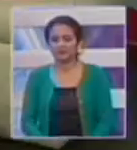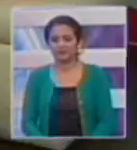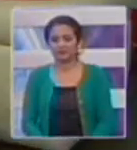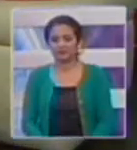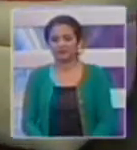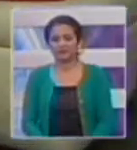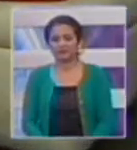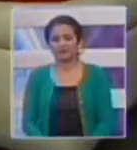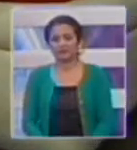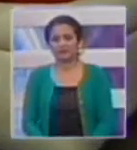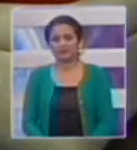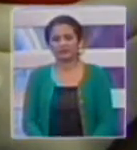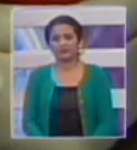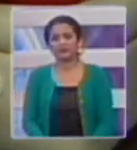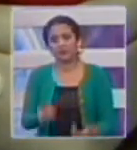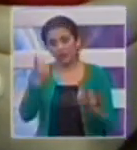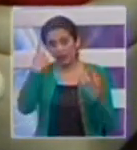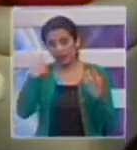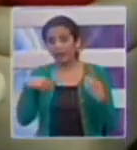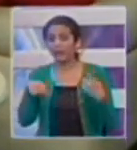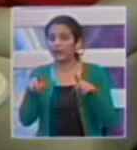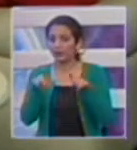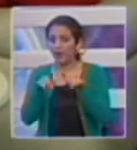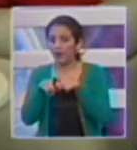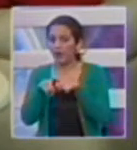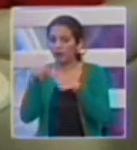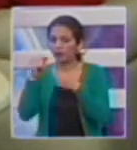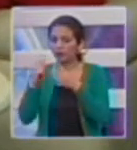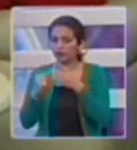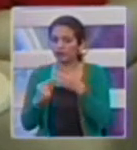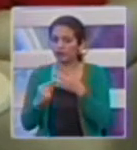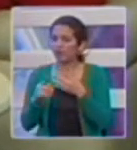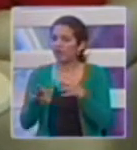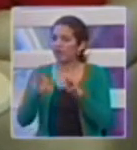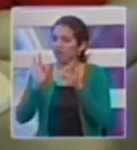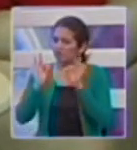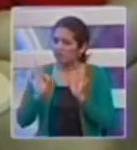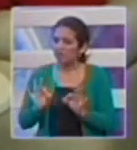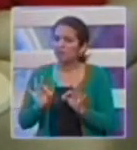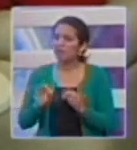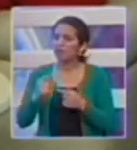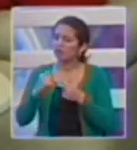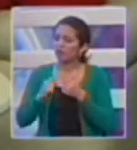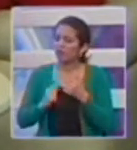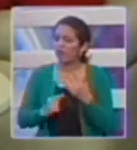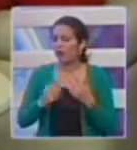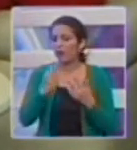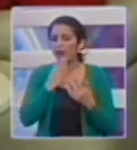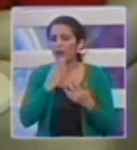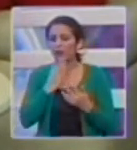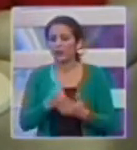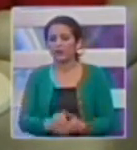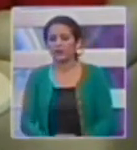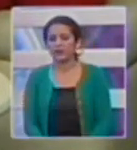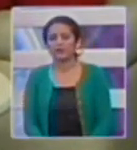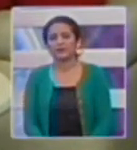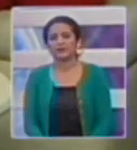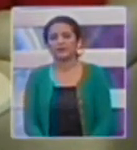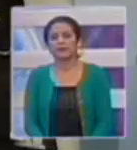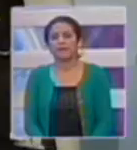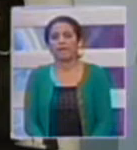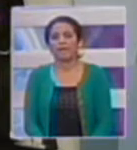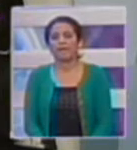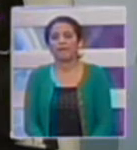coincidencias tienen ustedes con la izquierda democrática, con los principios de la izquierda democrática, con la socialdemocracia, como se llama? Sí, efectivamente,